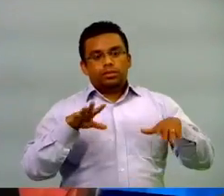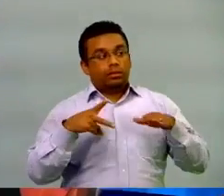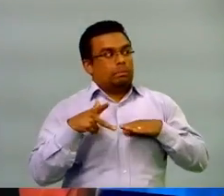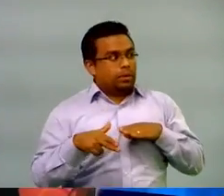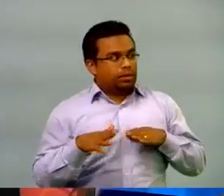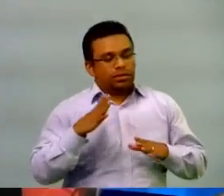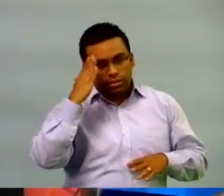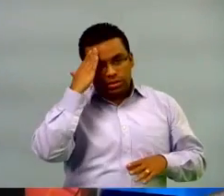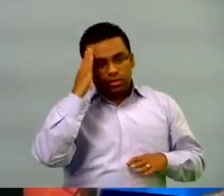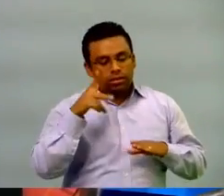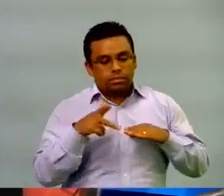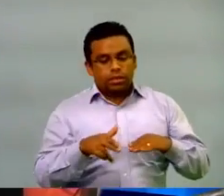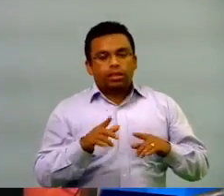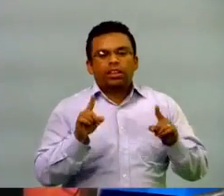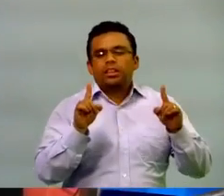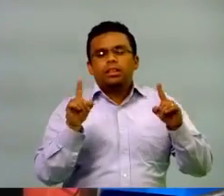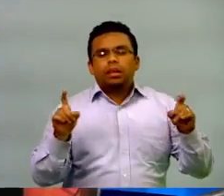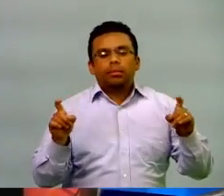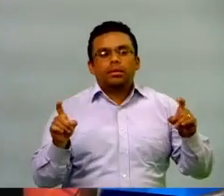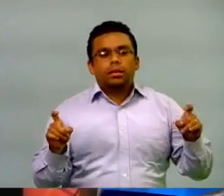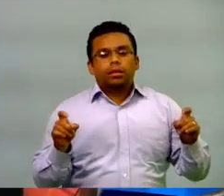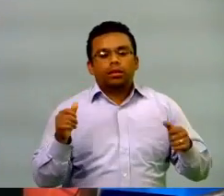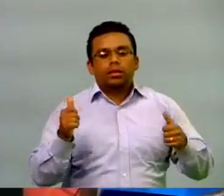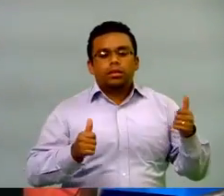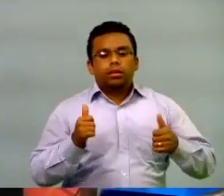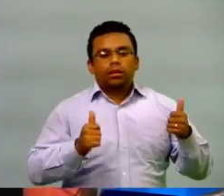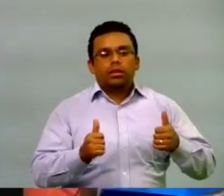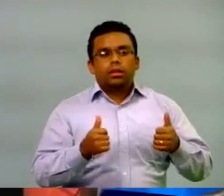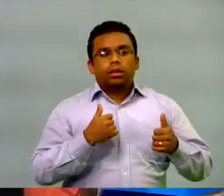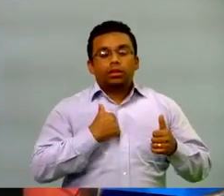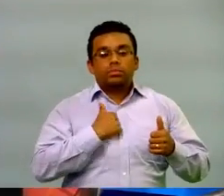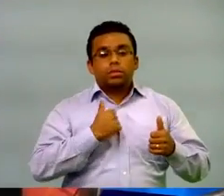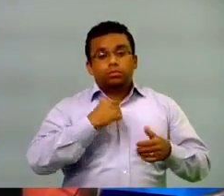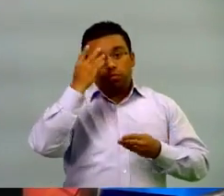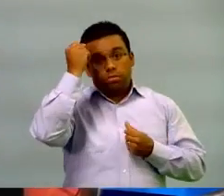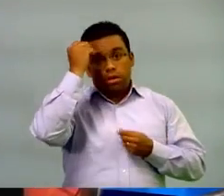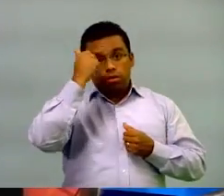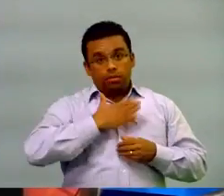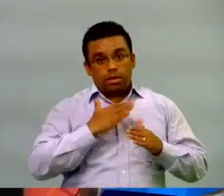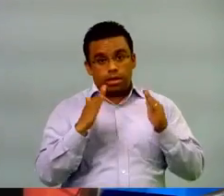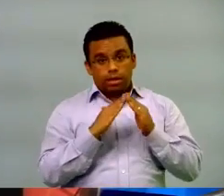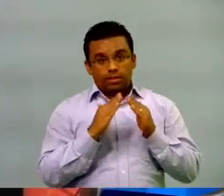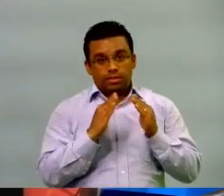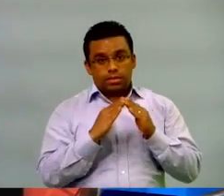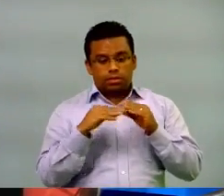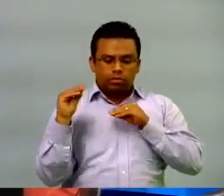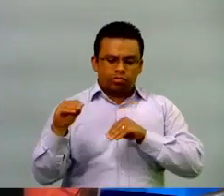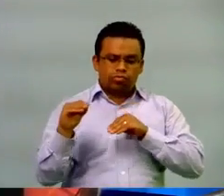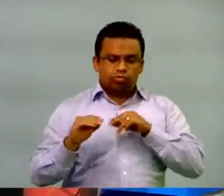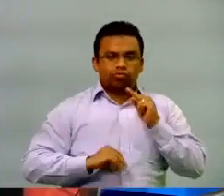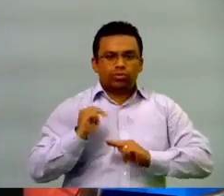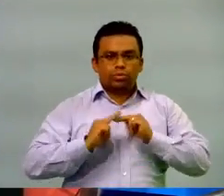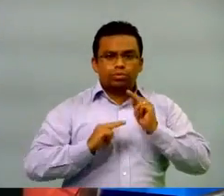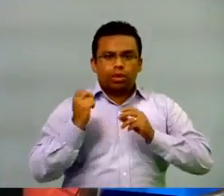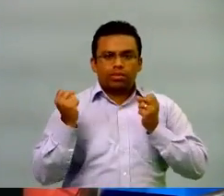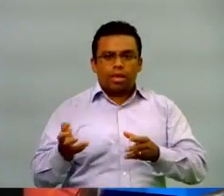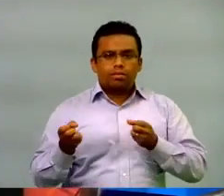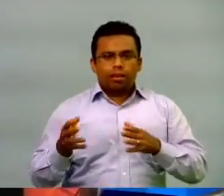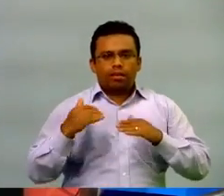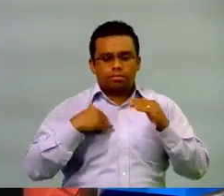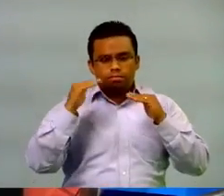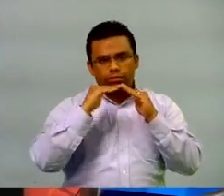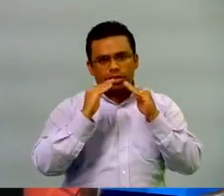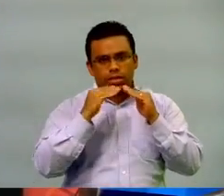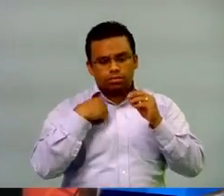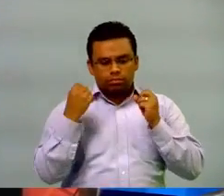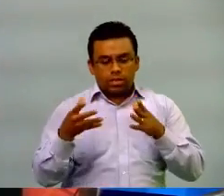interrumpir, que es acerca de cómo construimos valores desde la escuela, desde nuestra casa, y cómo nosotros creamos esos patrones de conducta